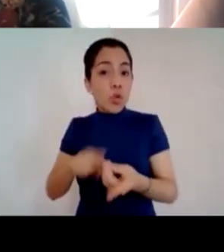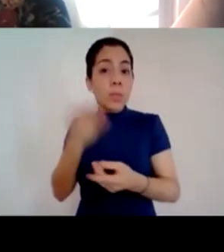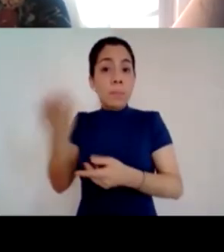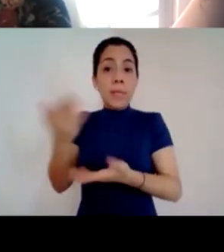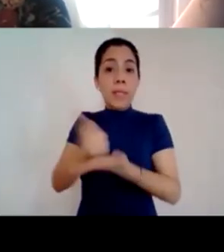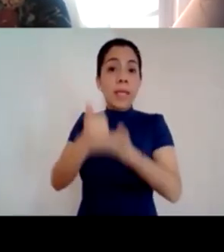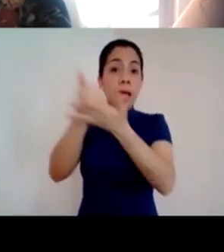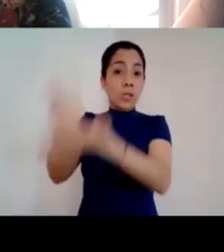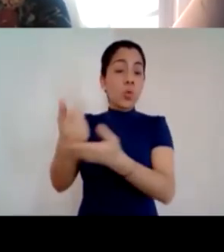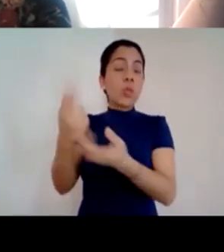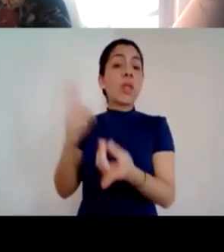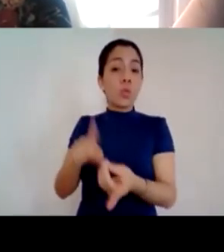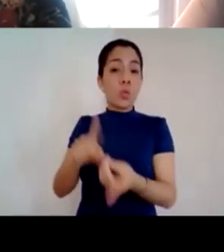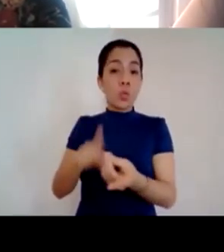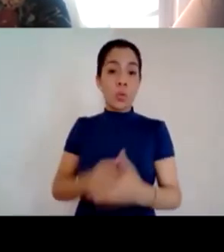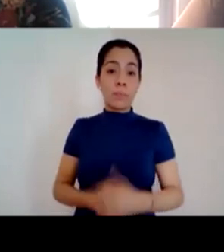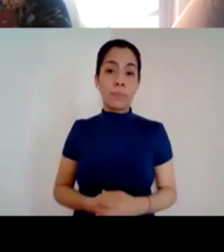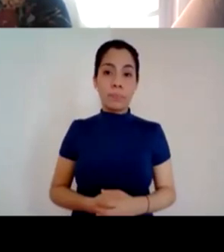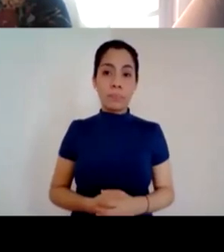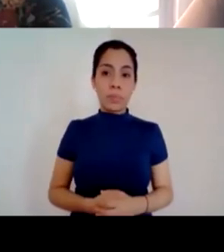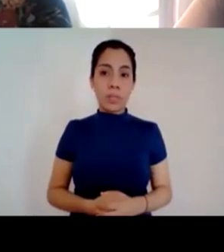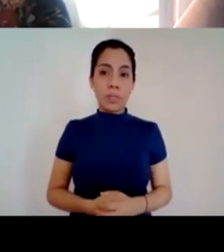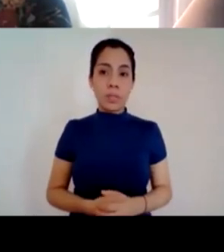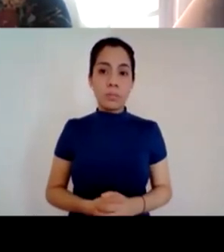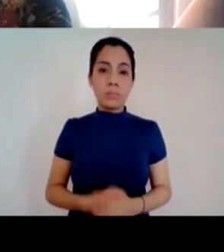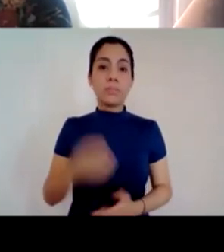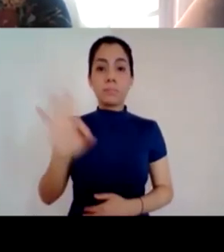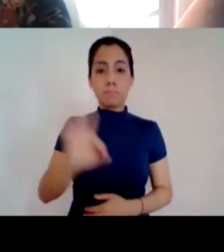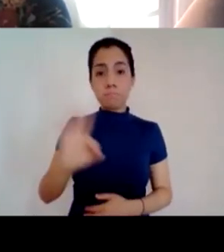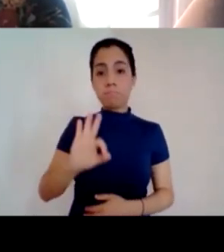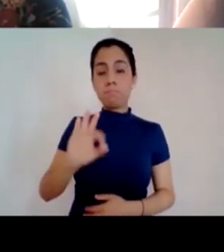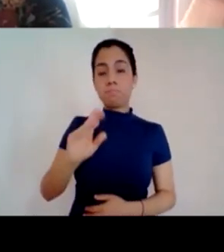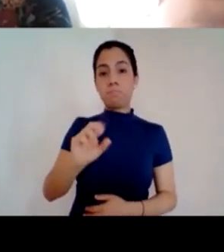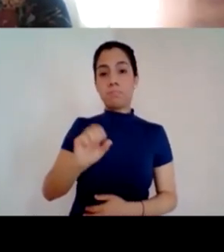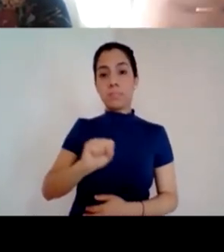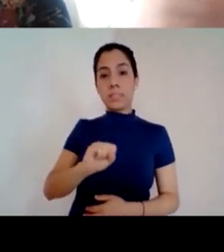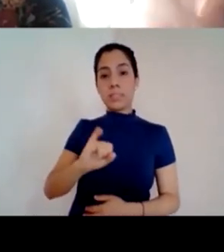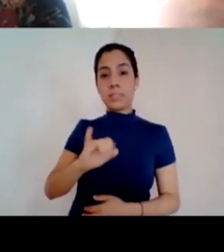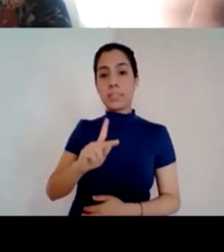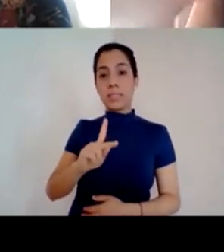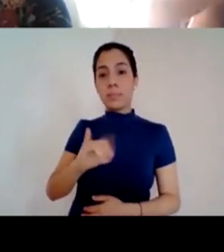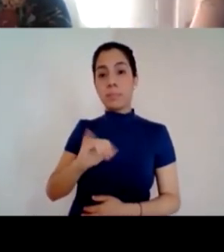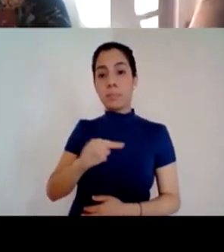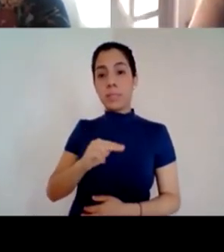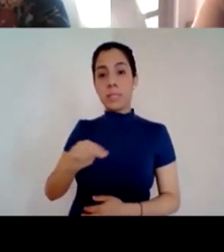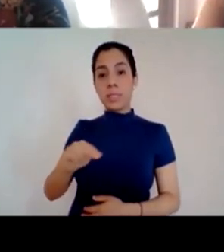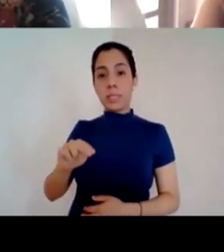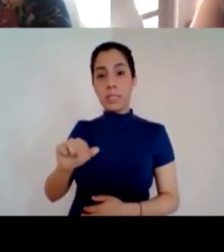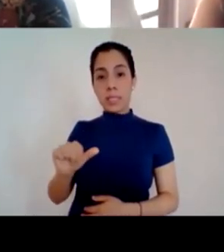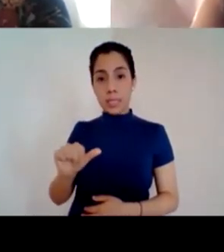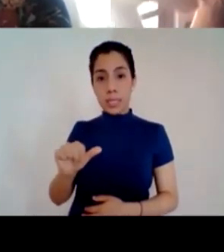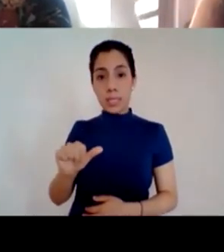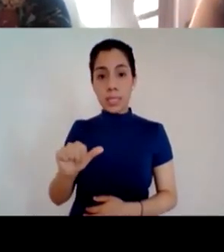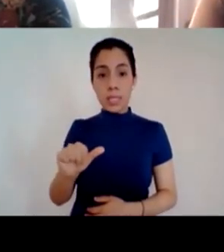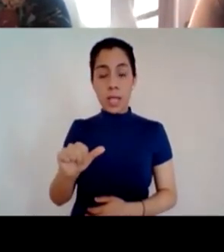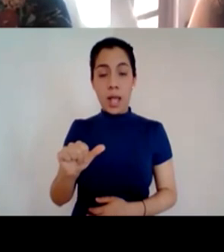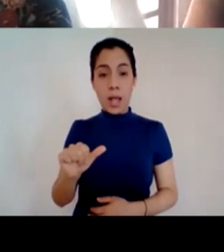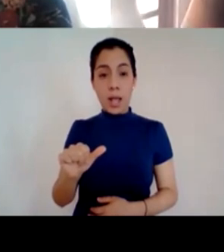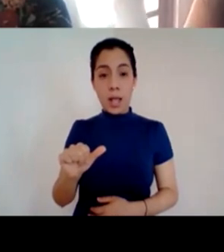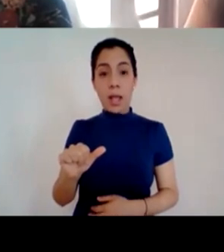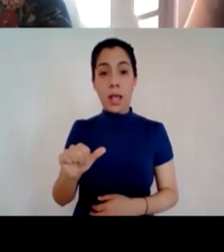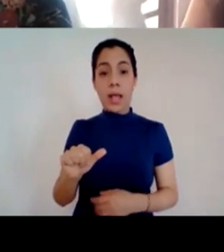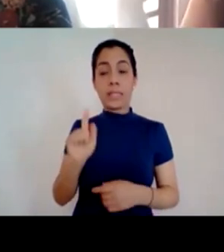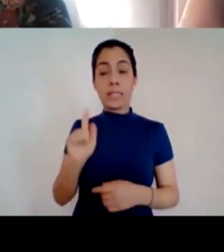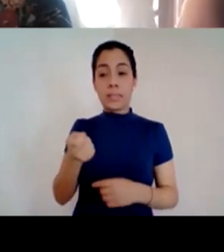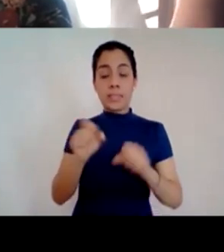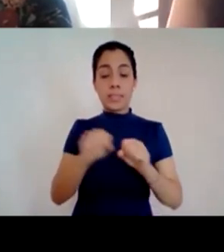o Sipina que eso creo que creo que ahí hay mucho que nos podría ayudar Sipina que es este para quien se conectó por otras razones el Sipina es